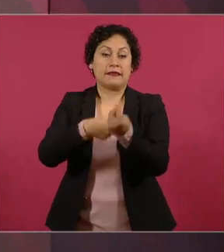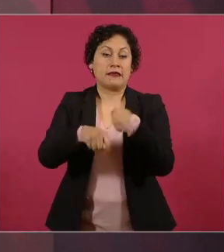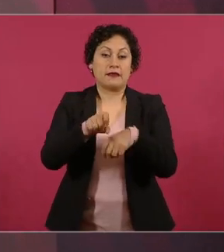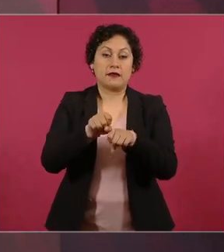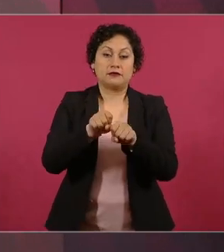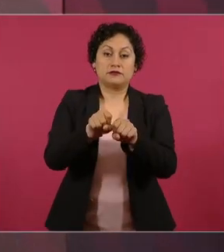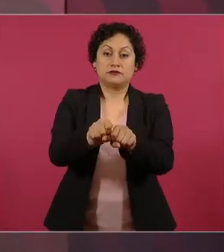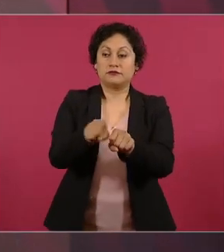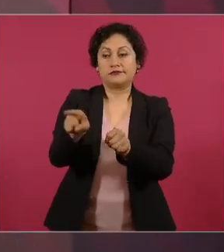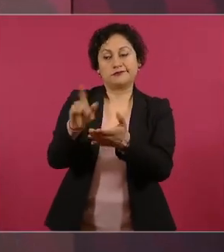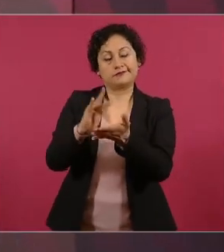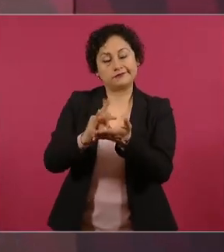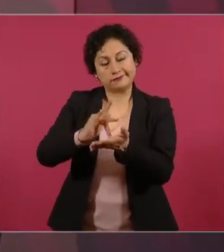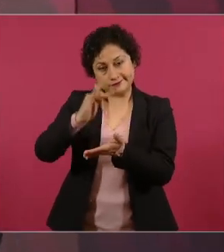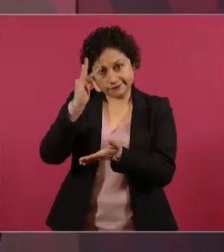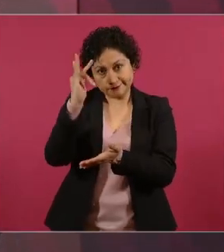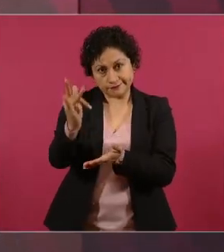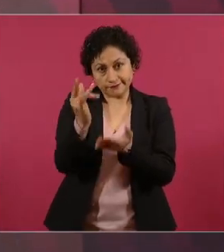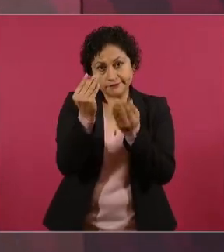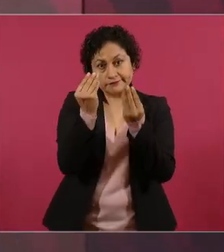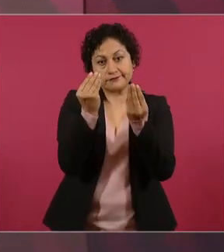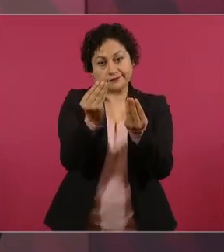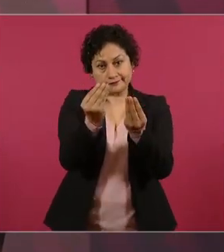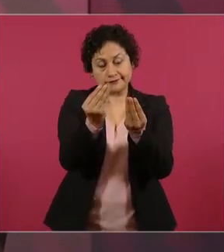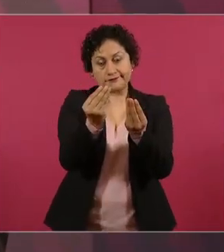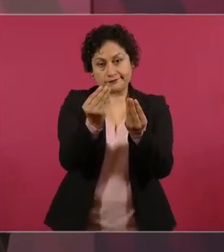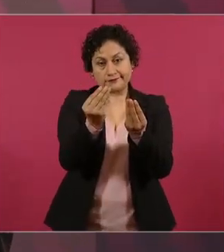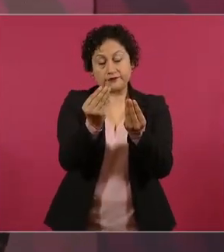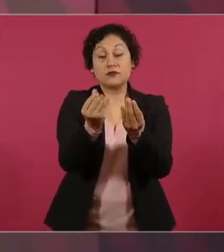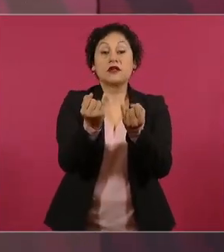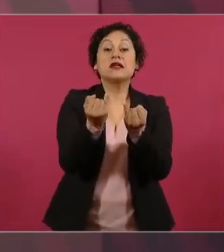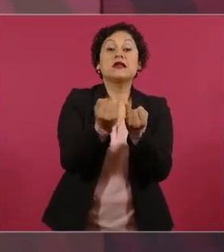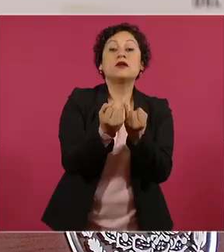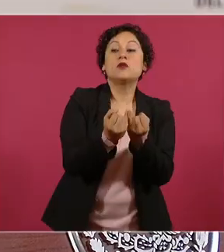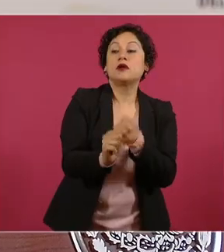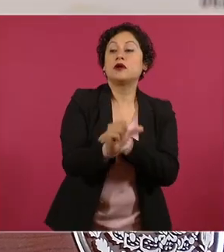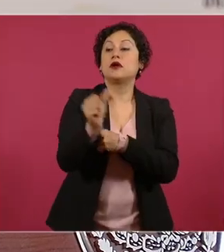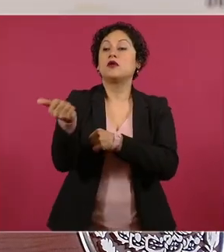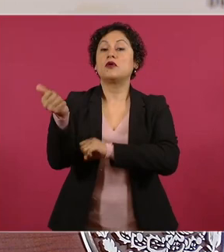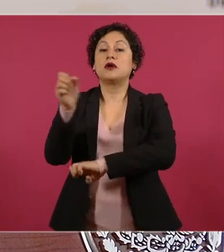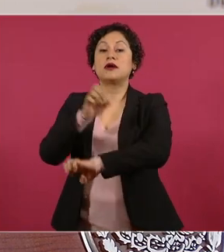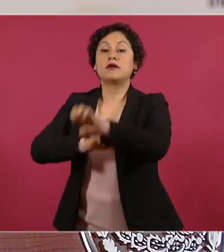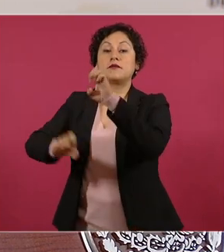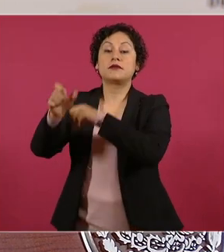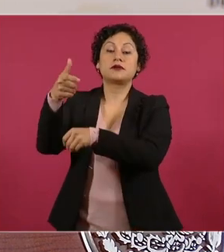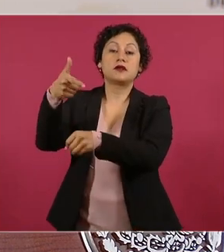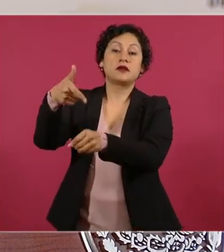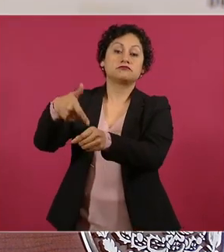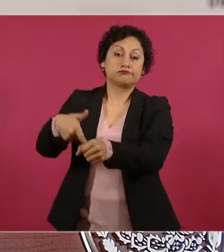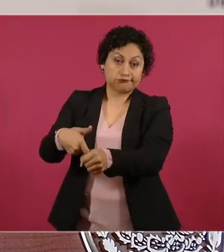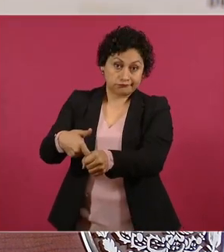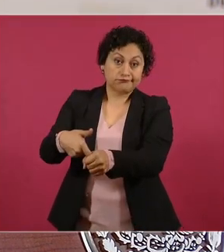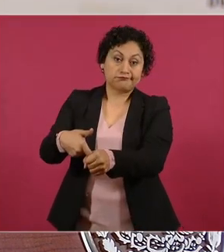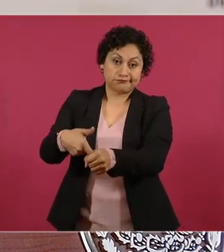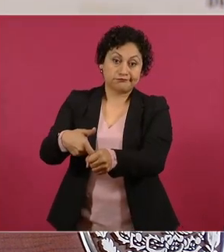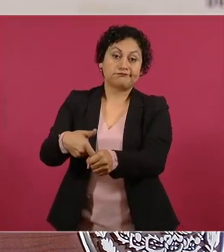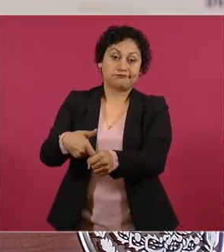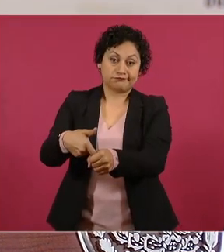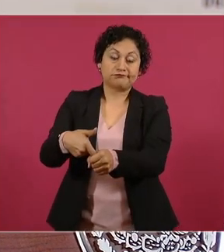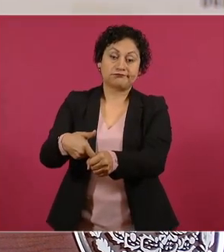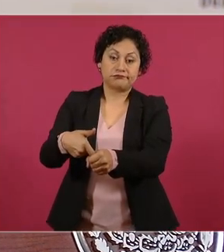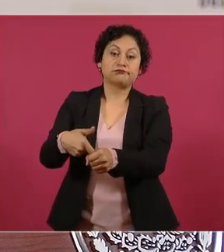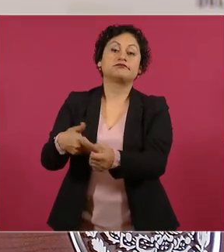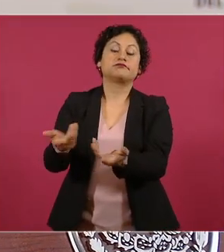todo este apoyo. Y lo mismo en el caso de los combustibles, las gasolinas y el